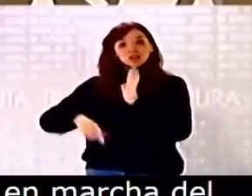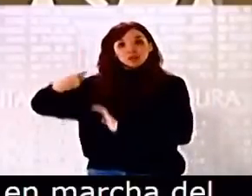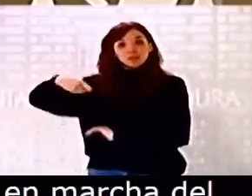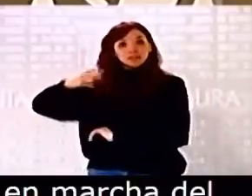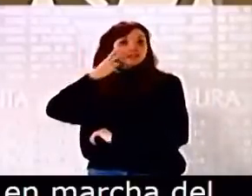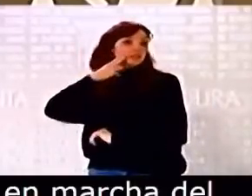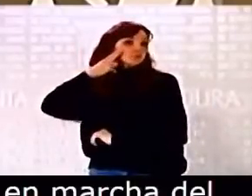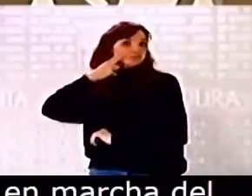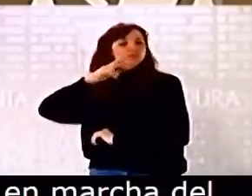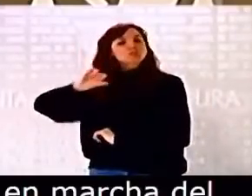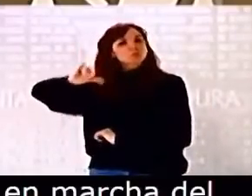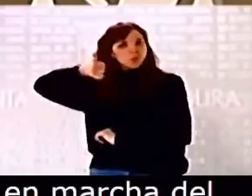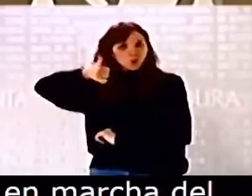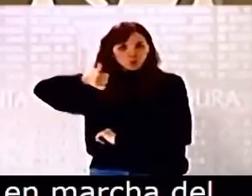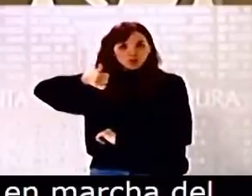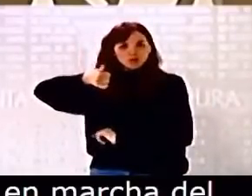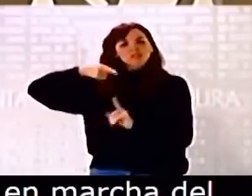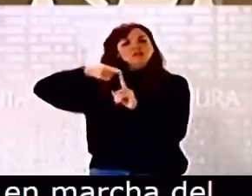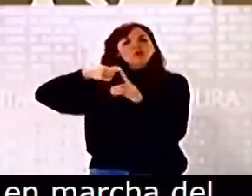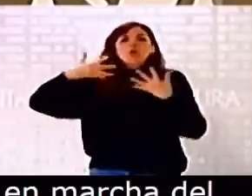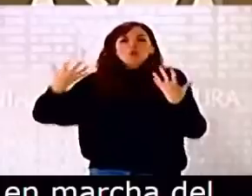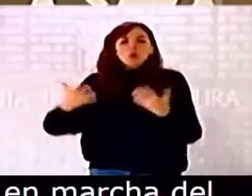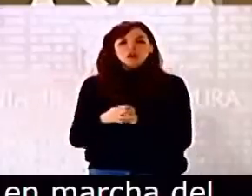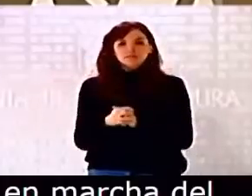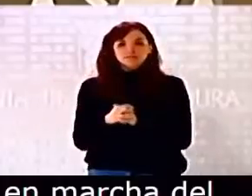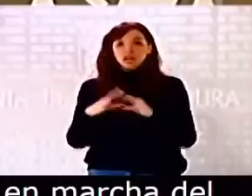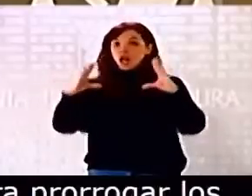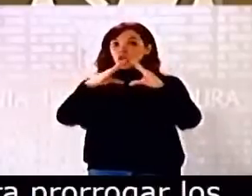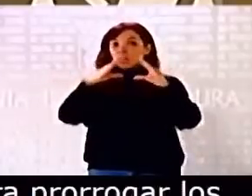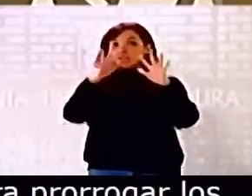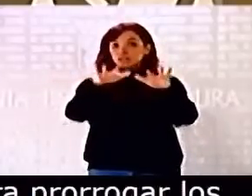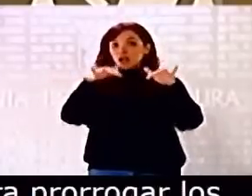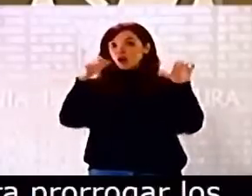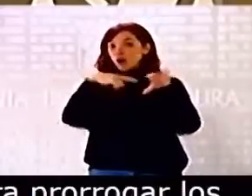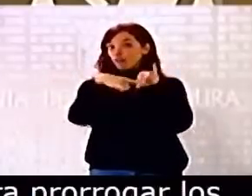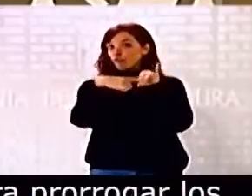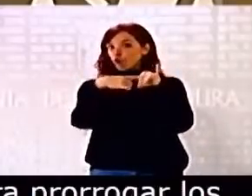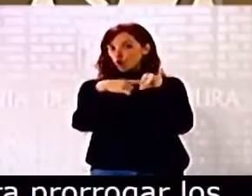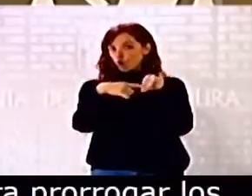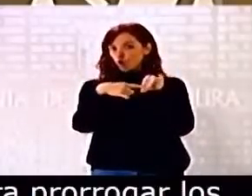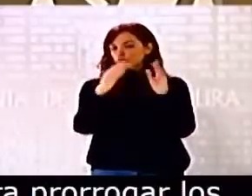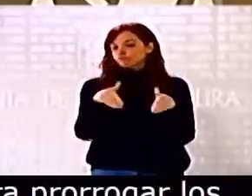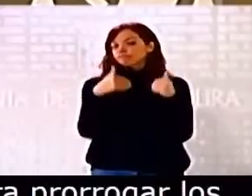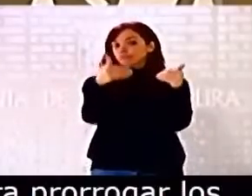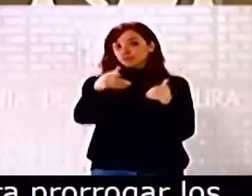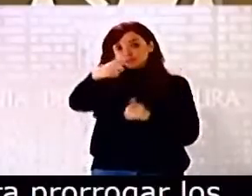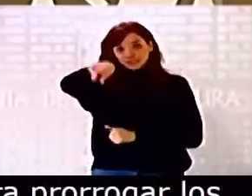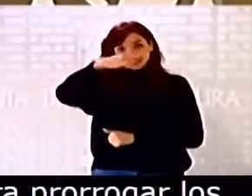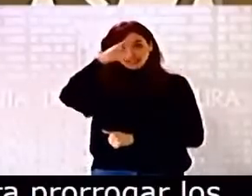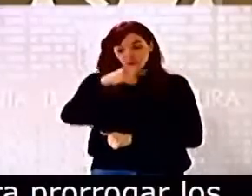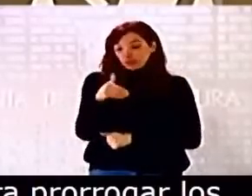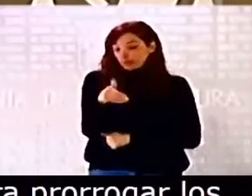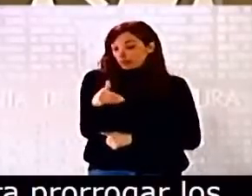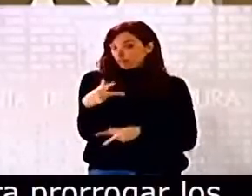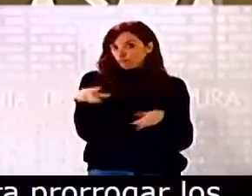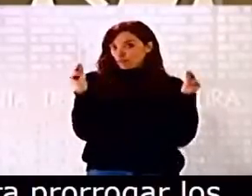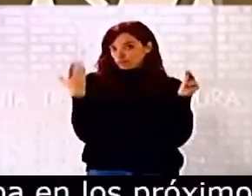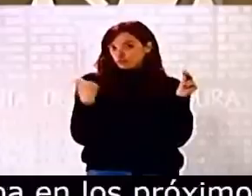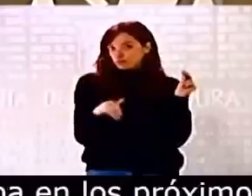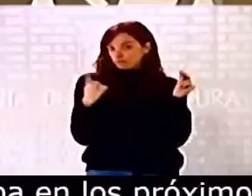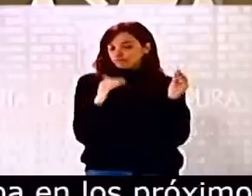Extremadura para prorrogar los aforos en los lugares de culto, que sabían que caducaba en los próximos días, así